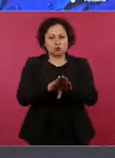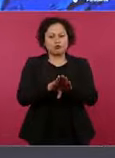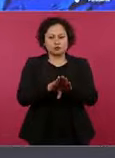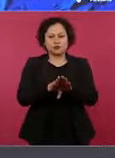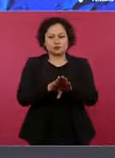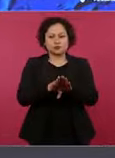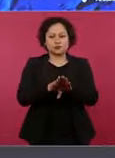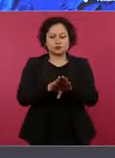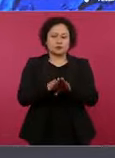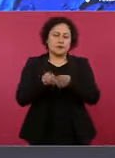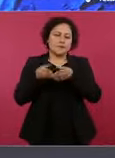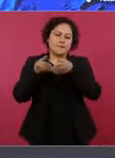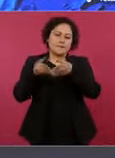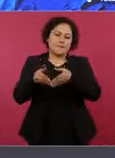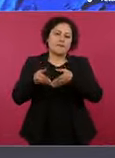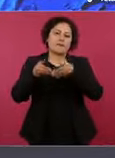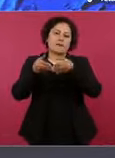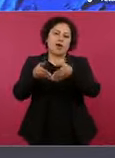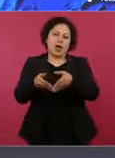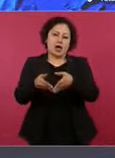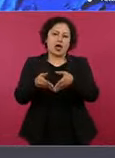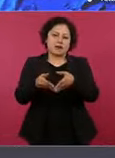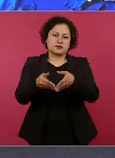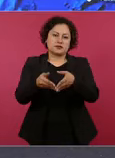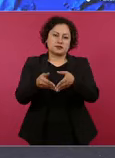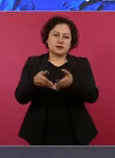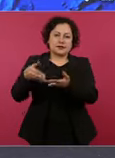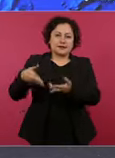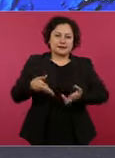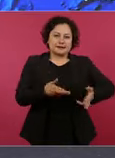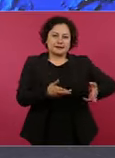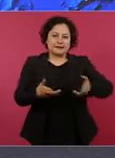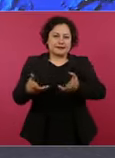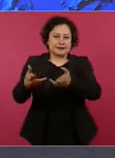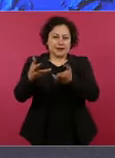era por mar y por ríos.